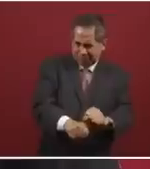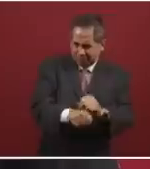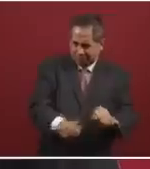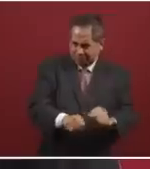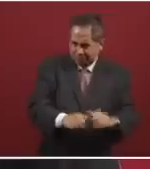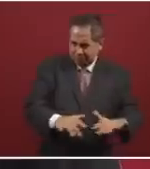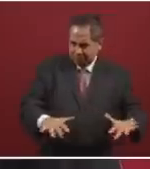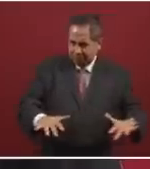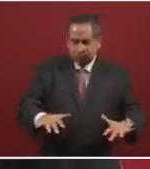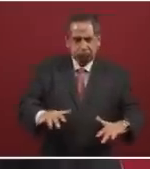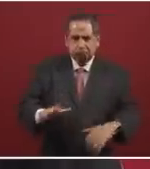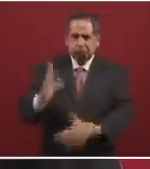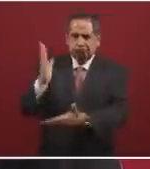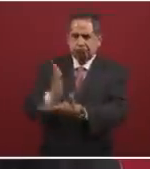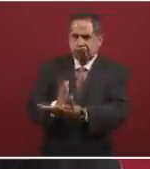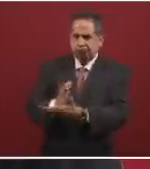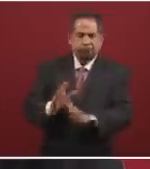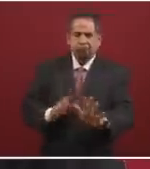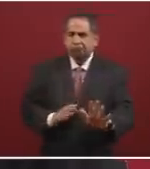suspende